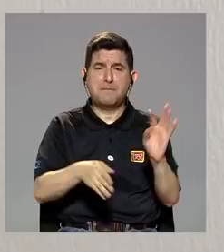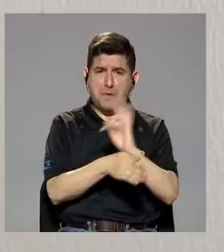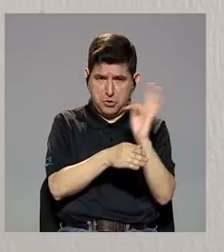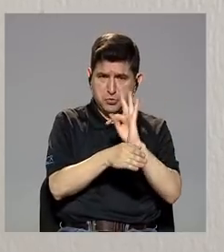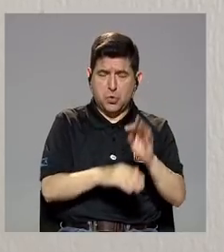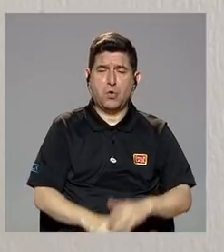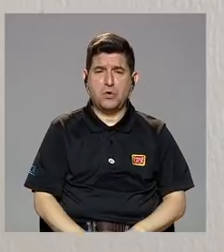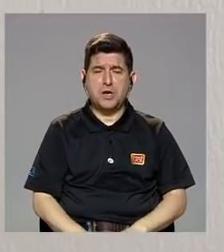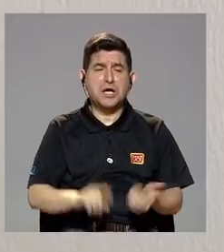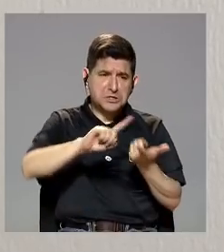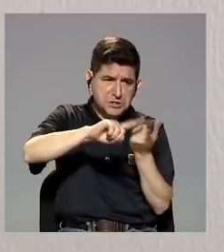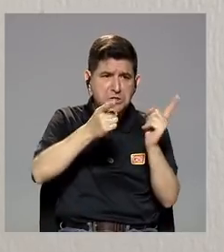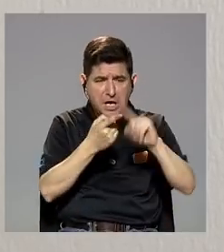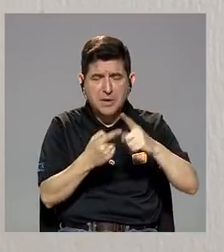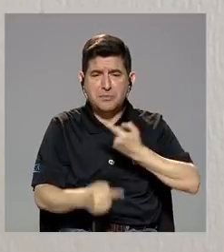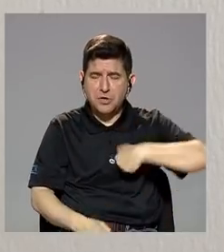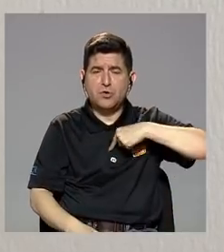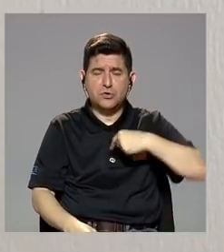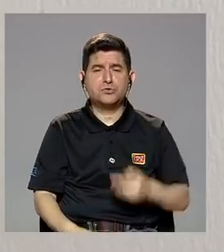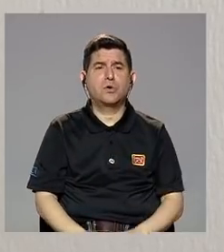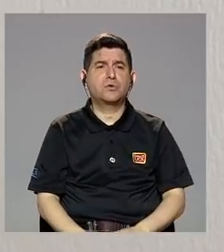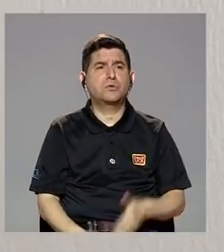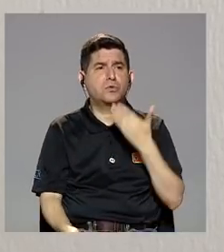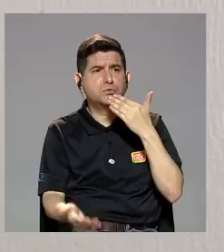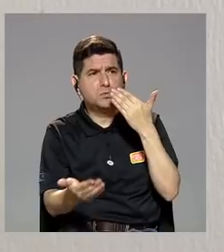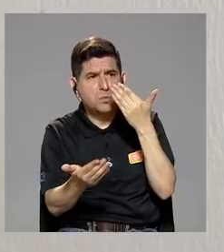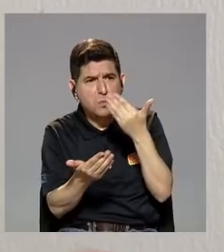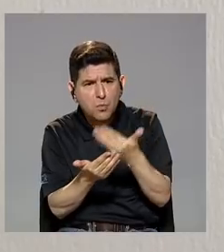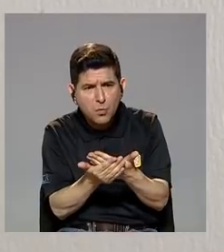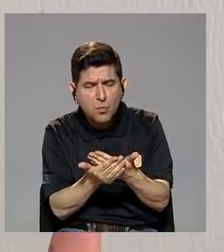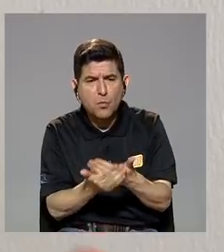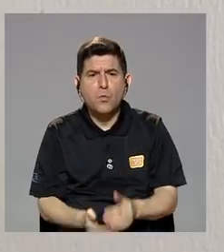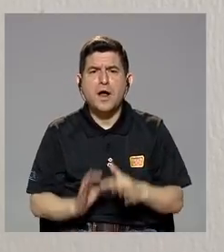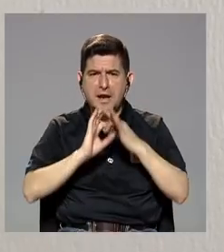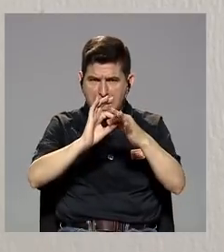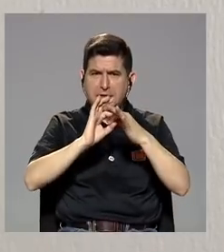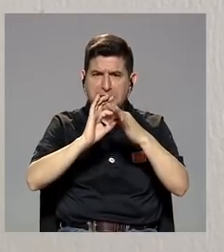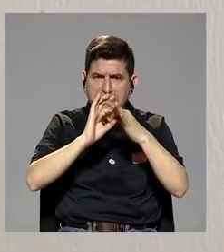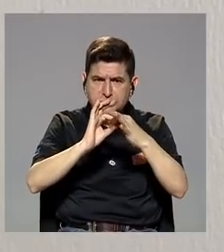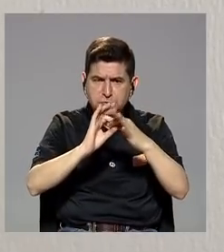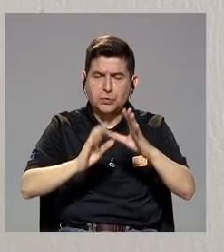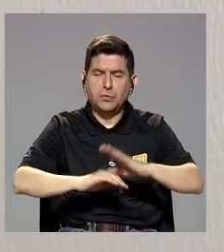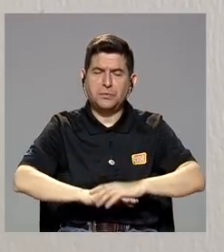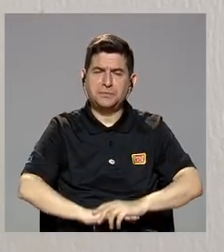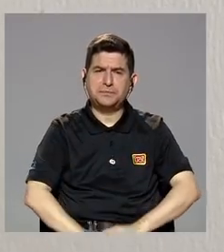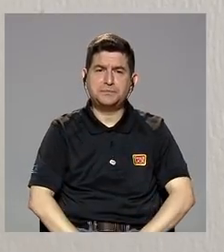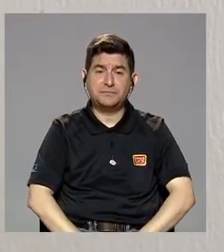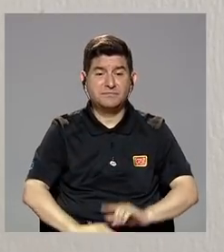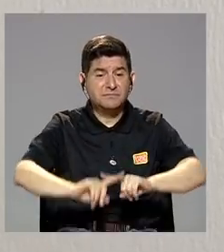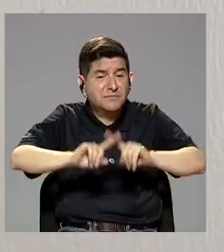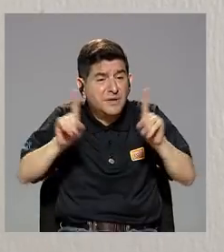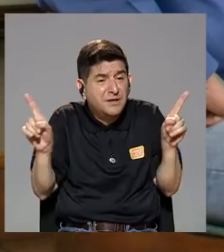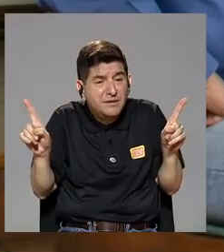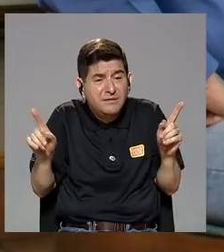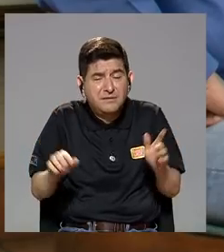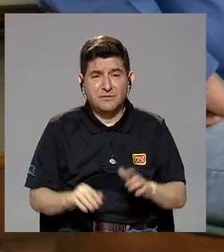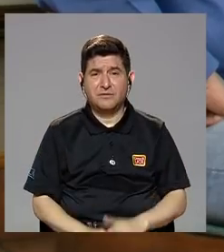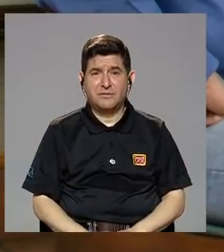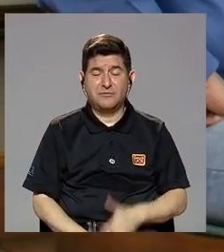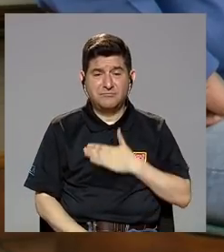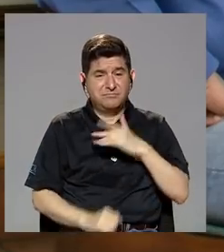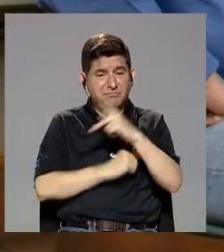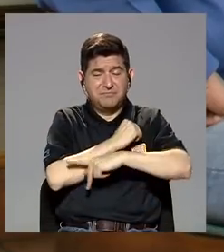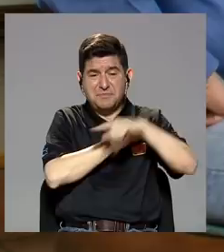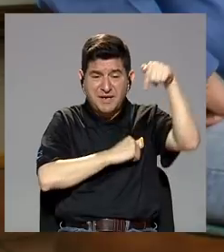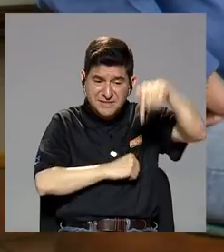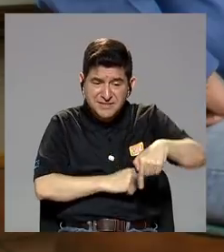televisión con el cual hicimos muy buenas tengo muy buena relación con ellos pero de este mi